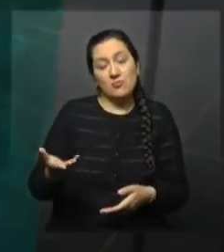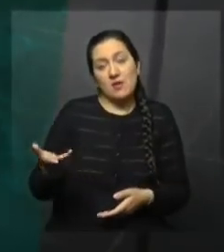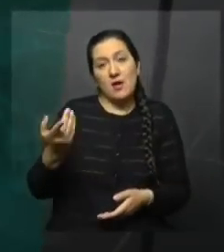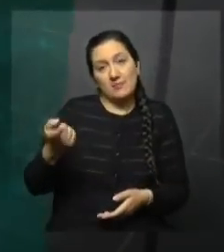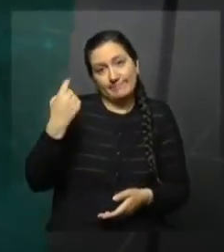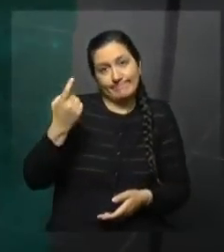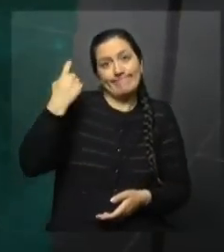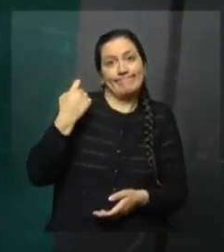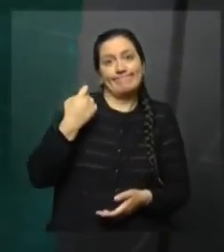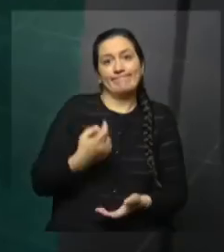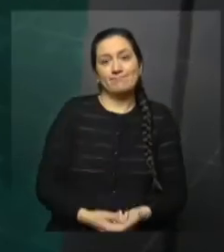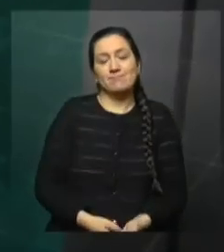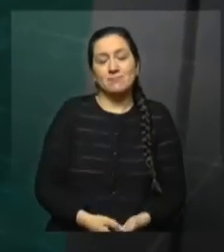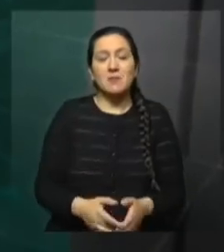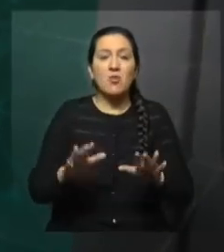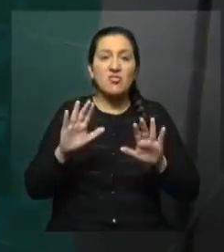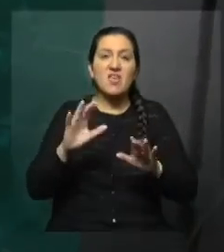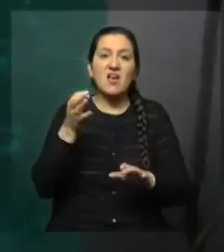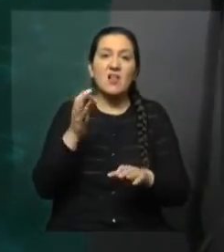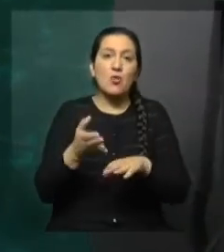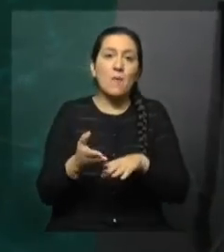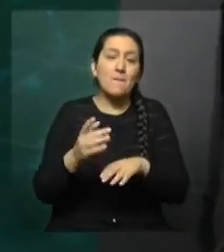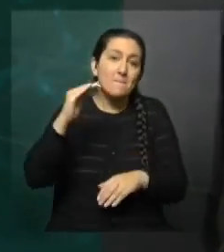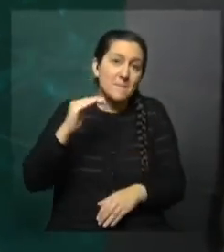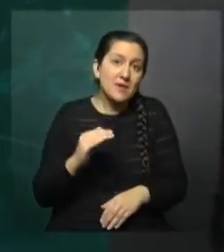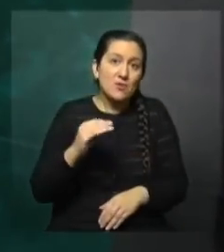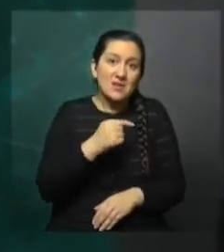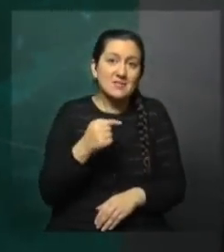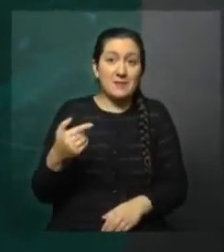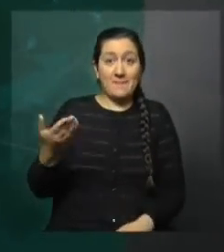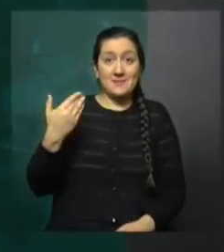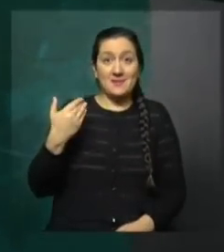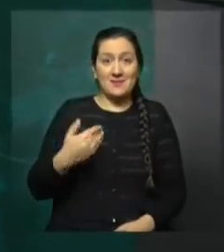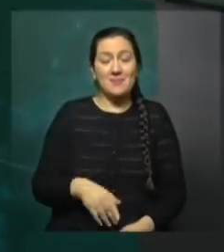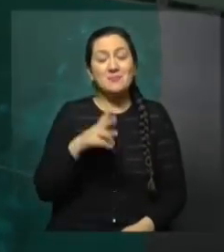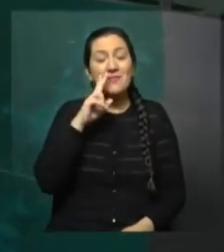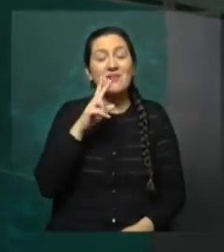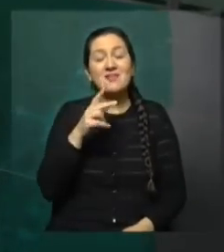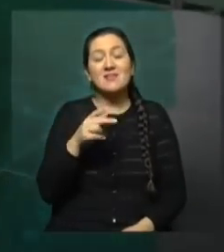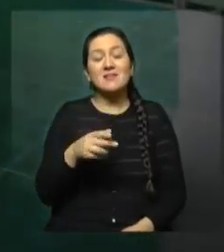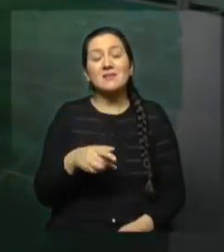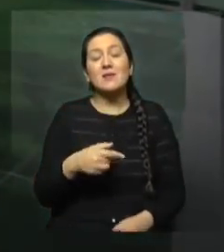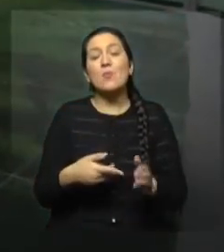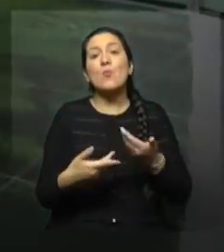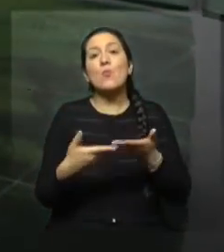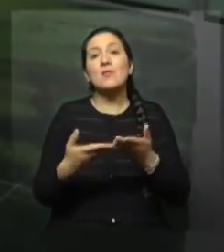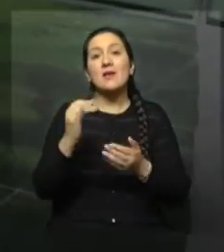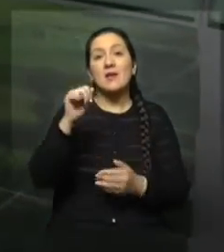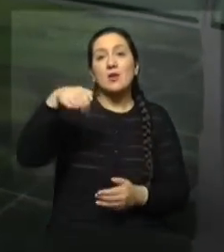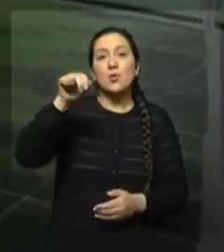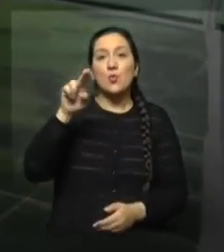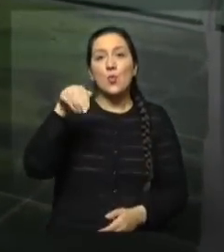por lo menos 10 grados abajo de la semana pasada por ejemplo no vamos a ver qué dice el instituto uruguayo de meteorología el pronóstico del